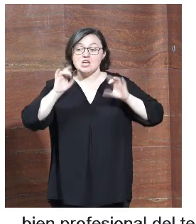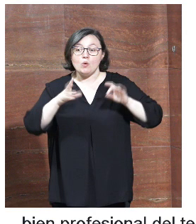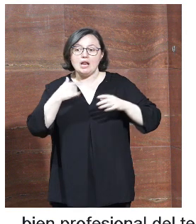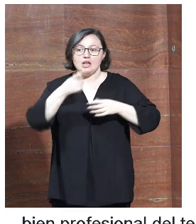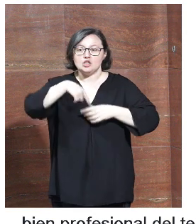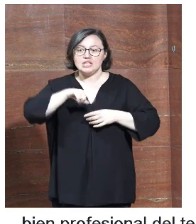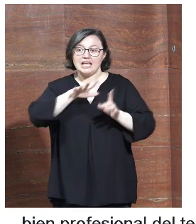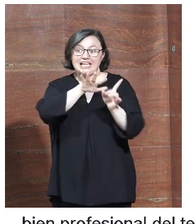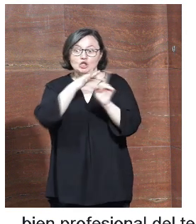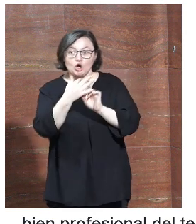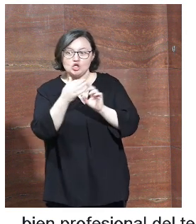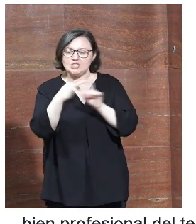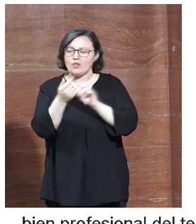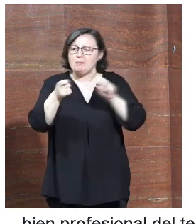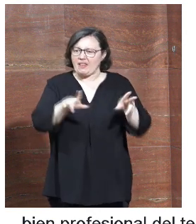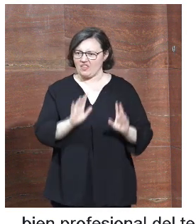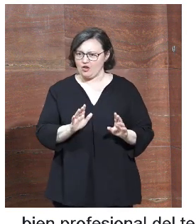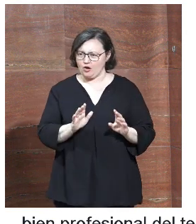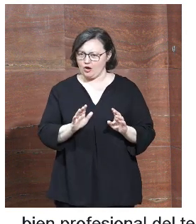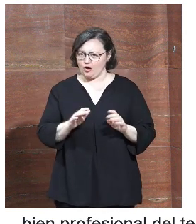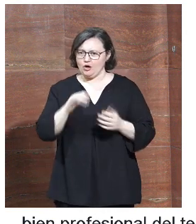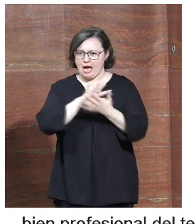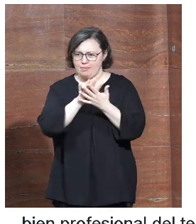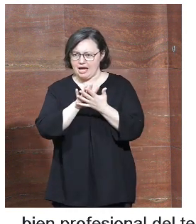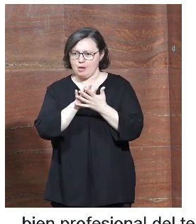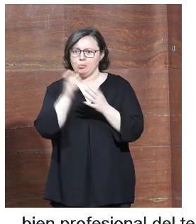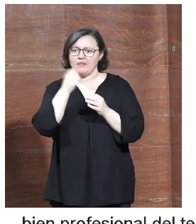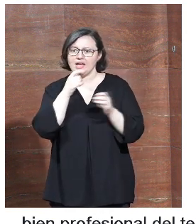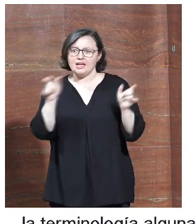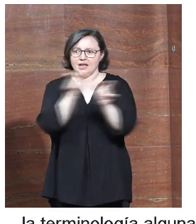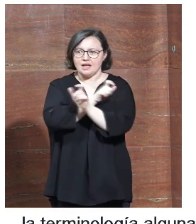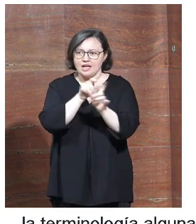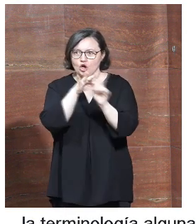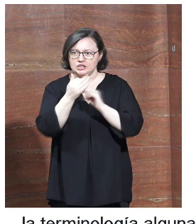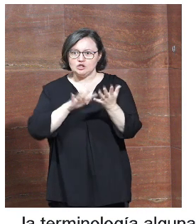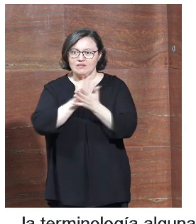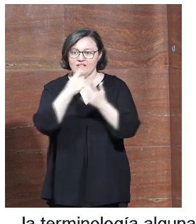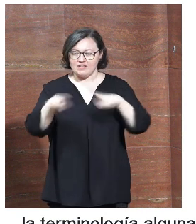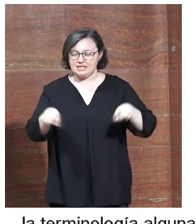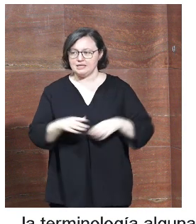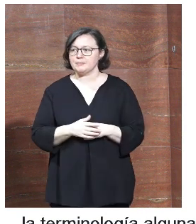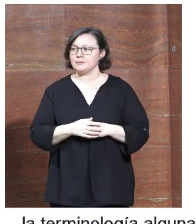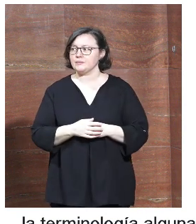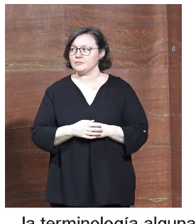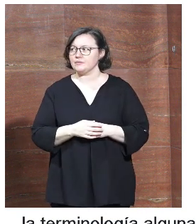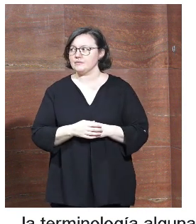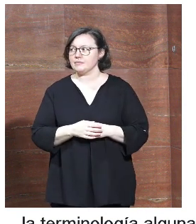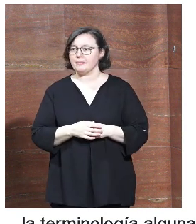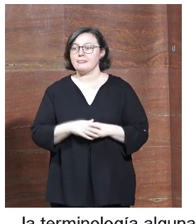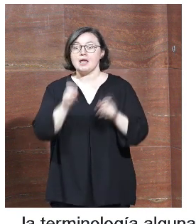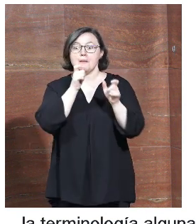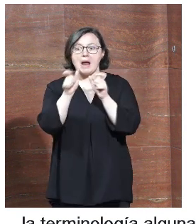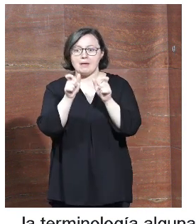los entornos en los que nos movamos, pero bueno, esperemos que seáis generosos en el uso de nuestras